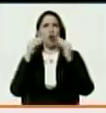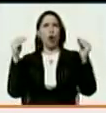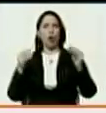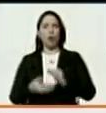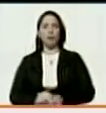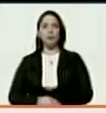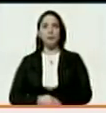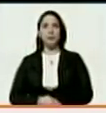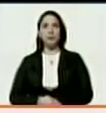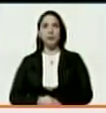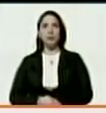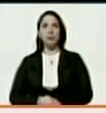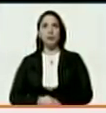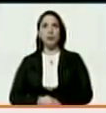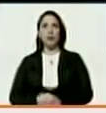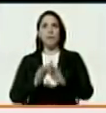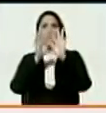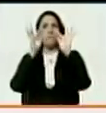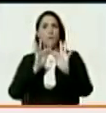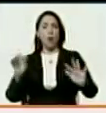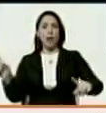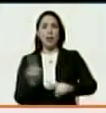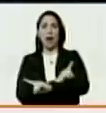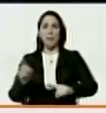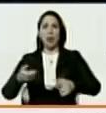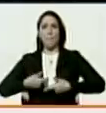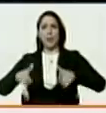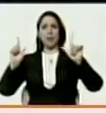que de manera fulminante les permitiera